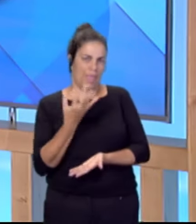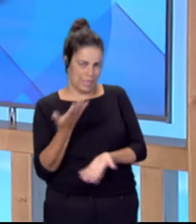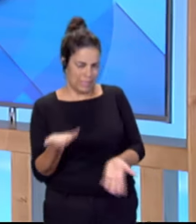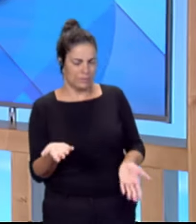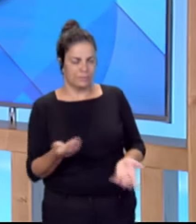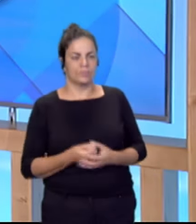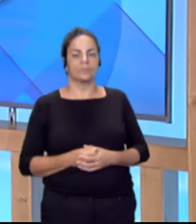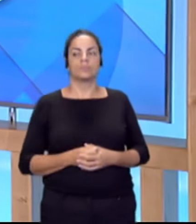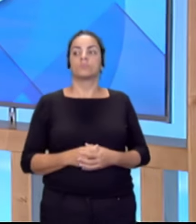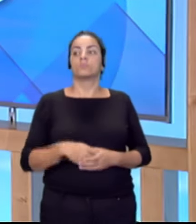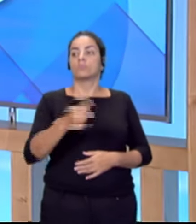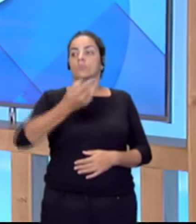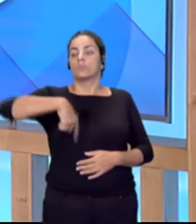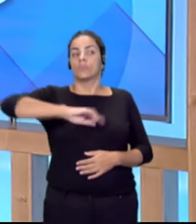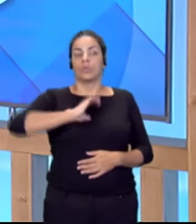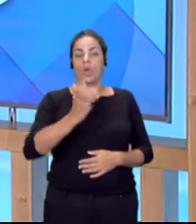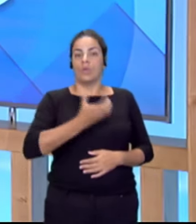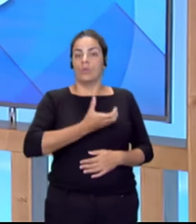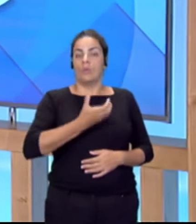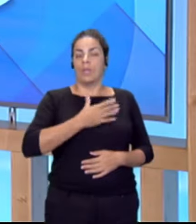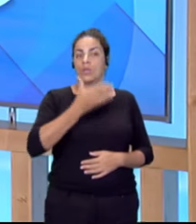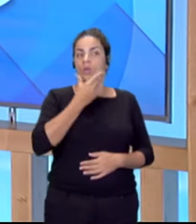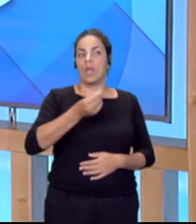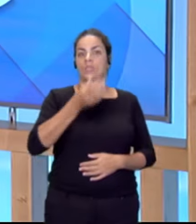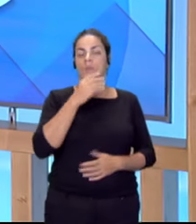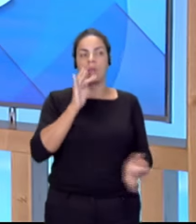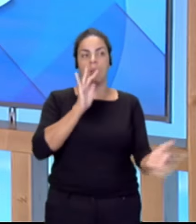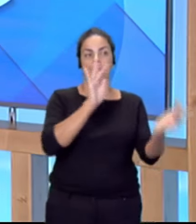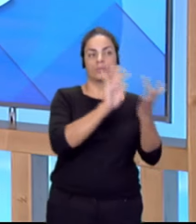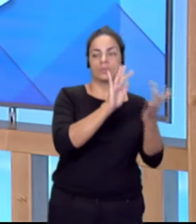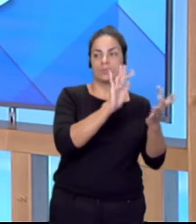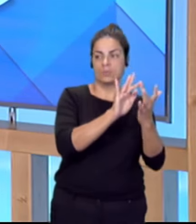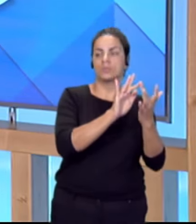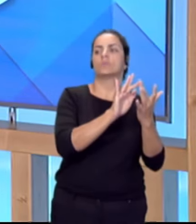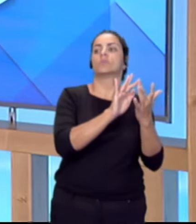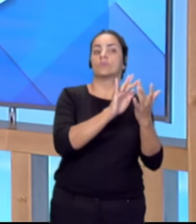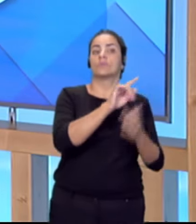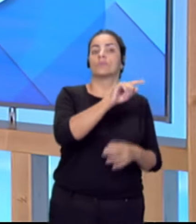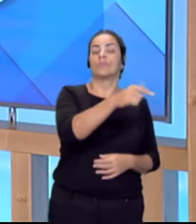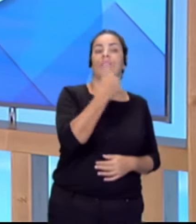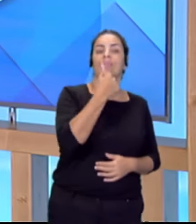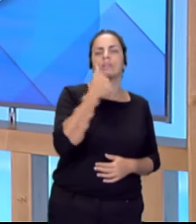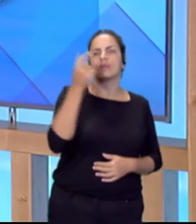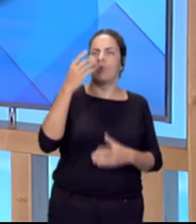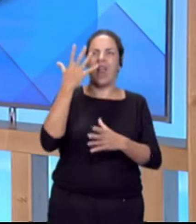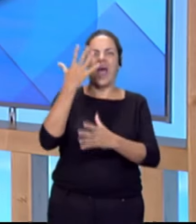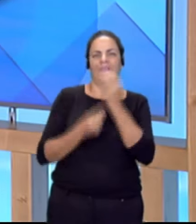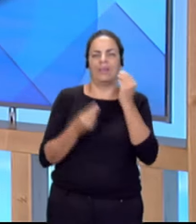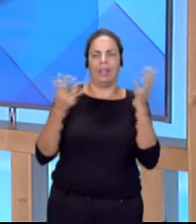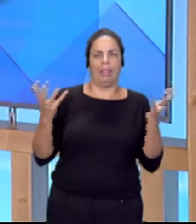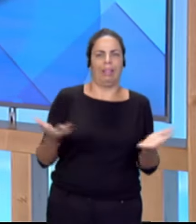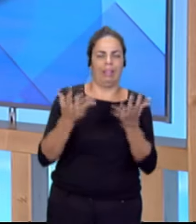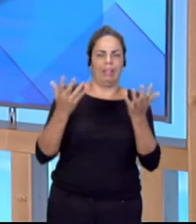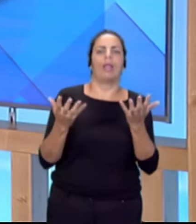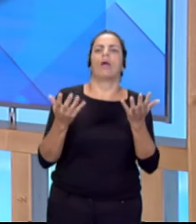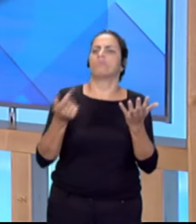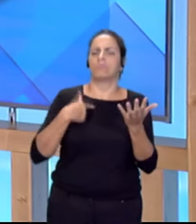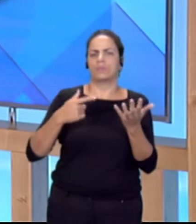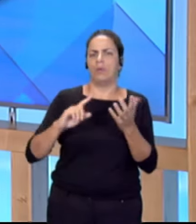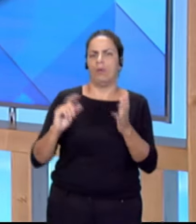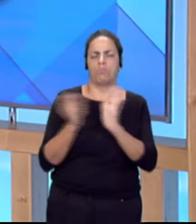Nos ponemos en contacto con el Ayuntamiento de Las Palmas de Gran Canaria. Son averías leves que se solucionan